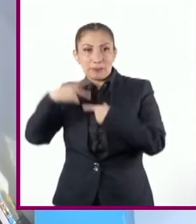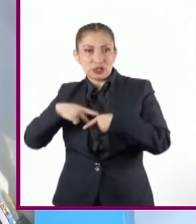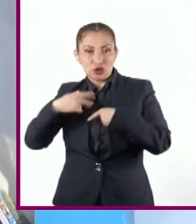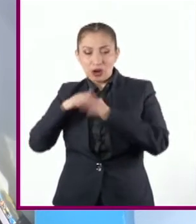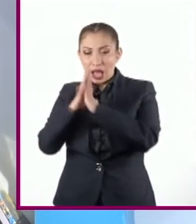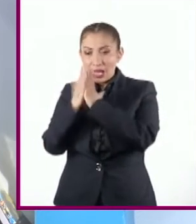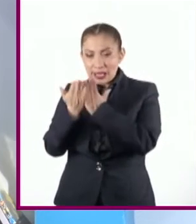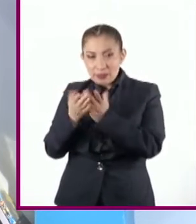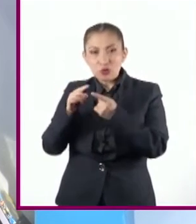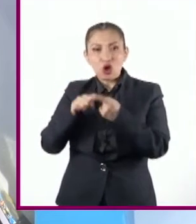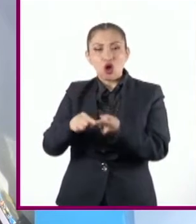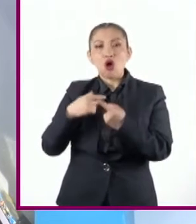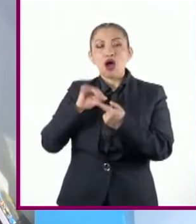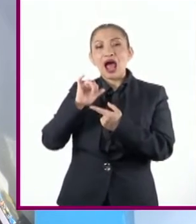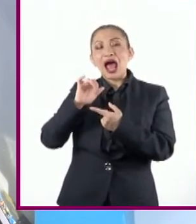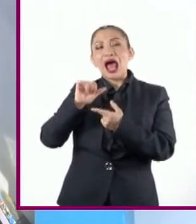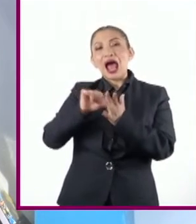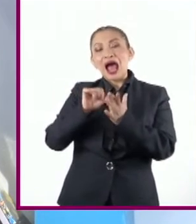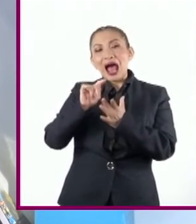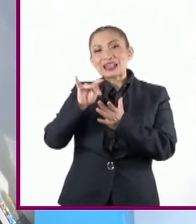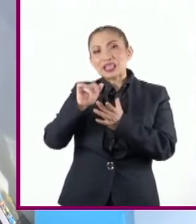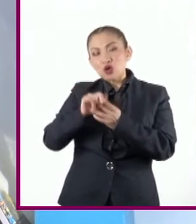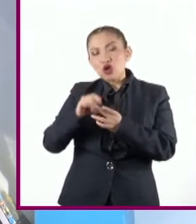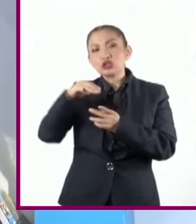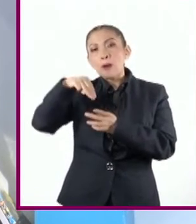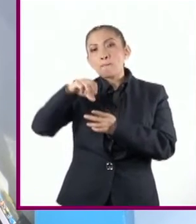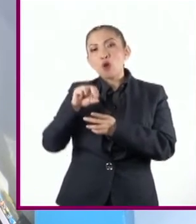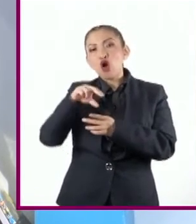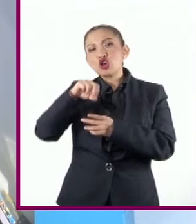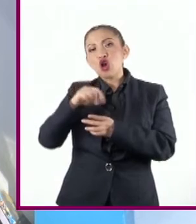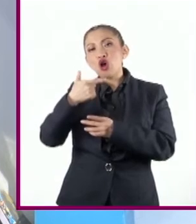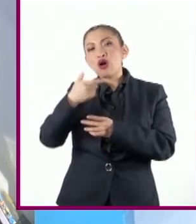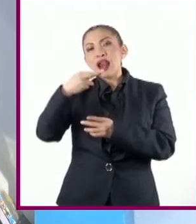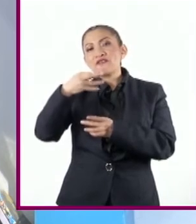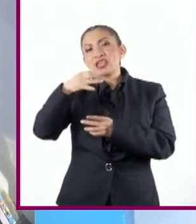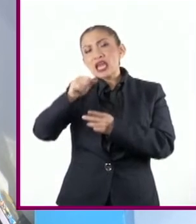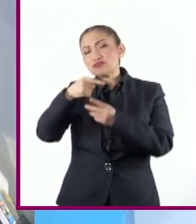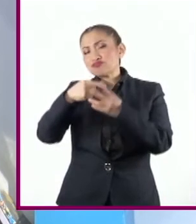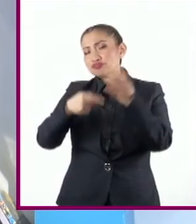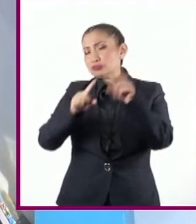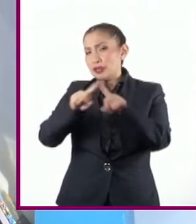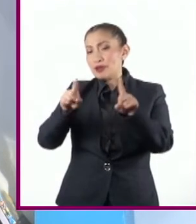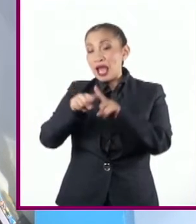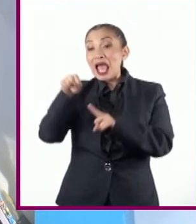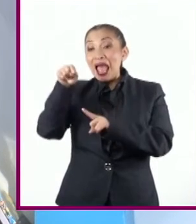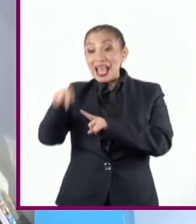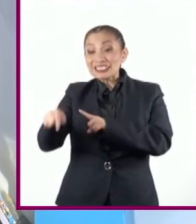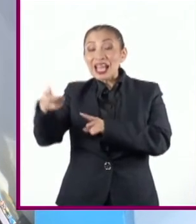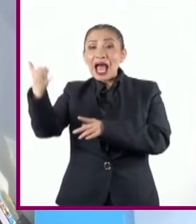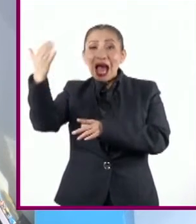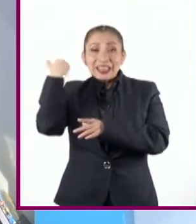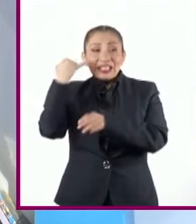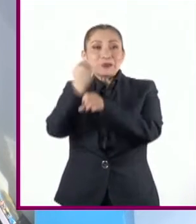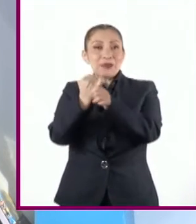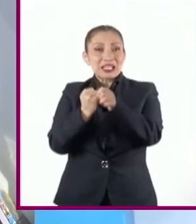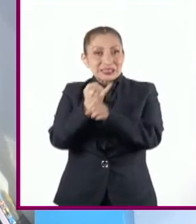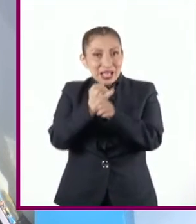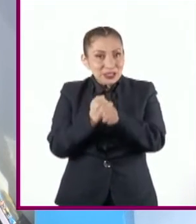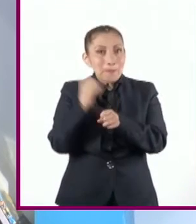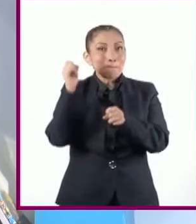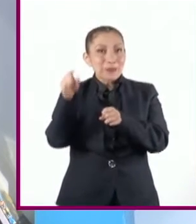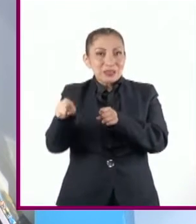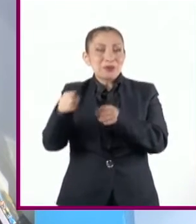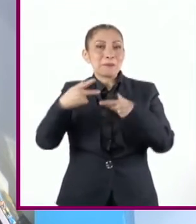libros, artículos, biografías, monografías, etc. Son el producto de largas investigaciones